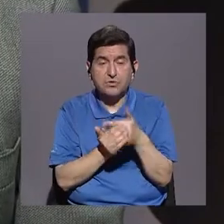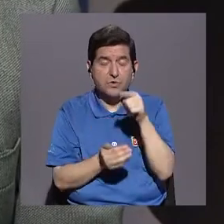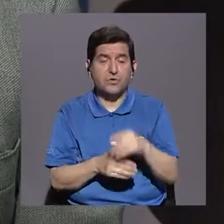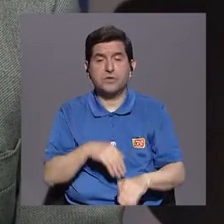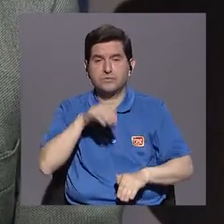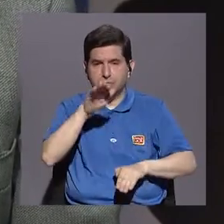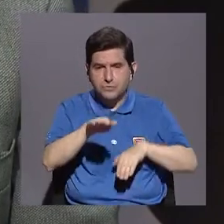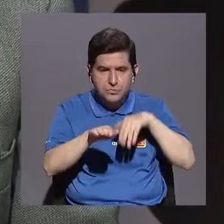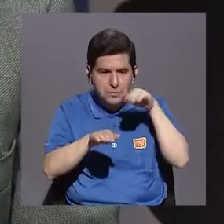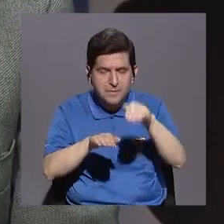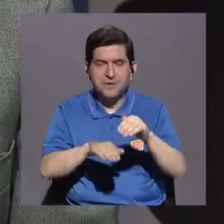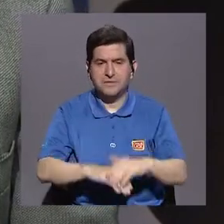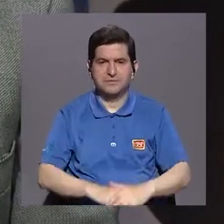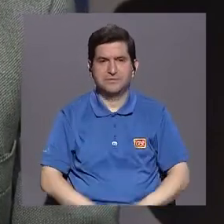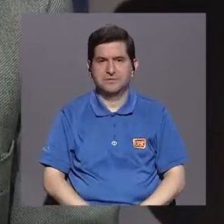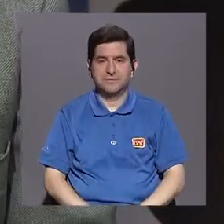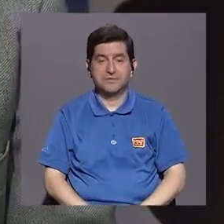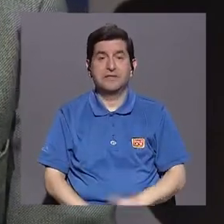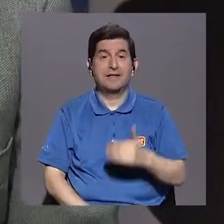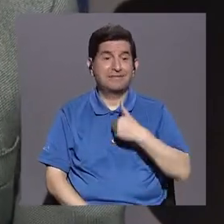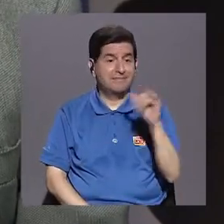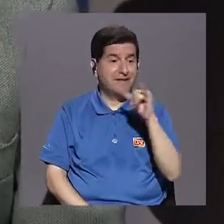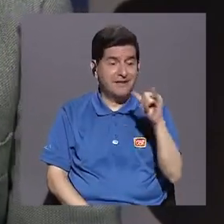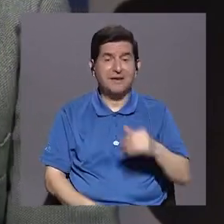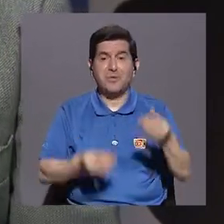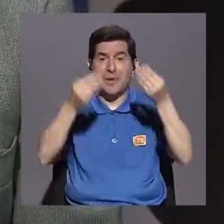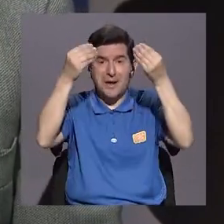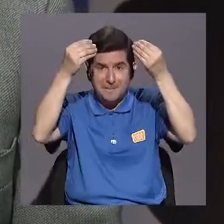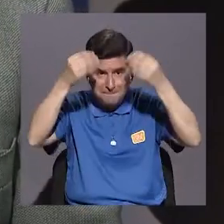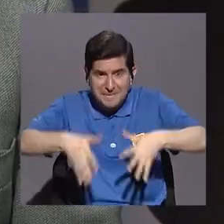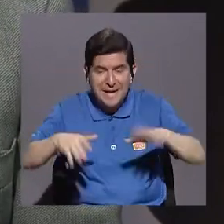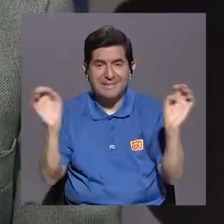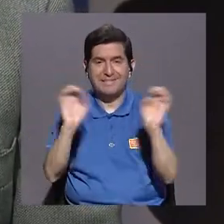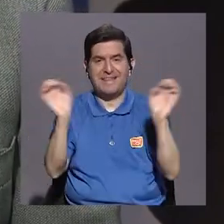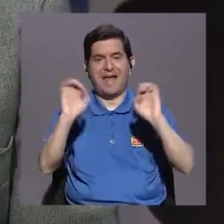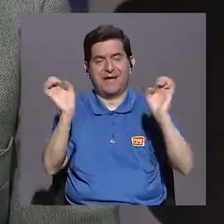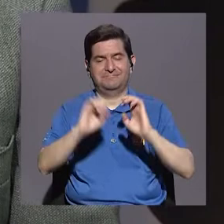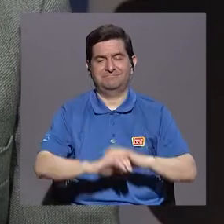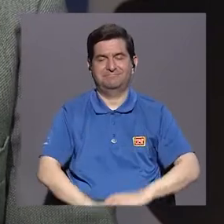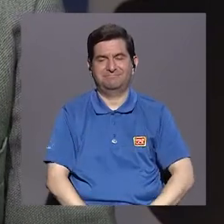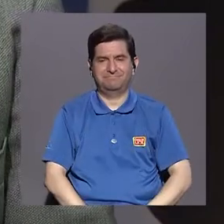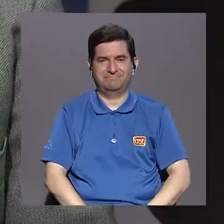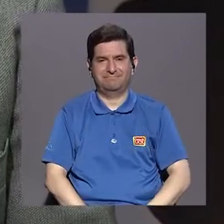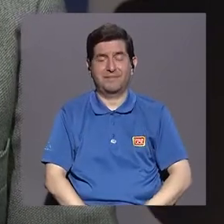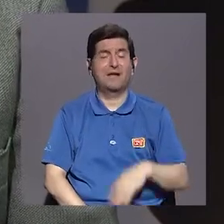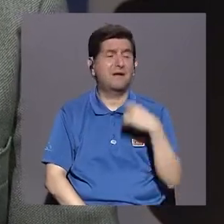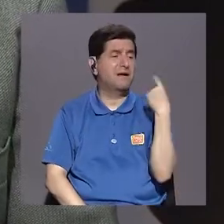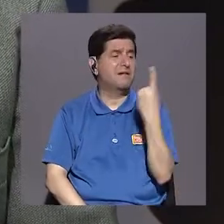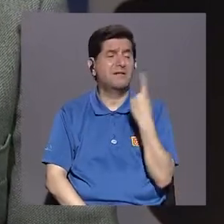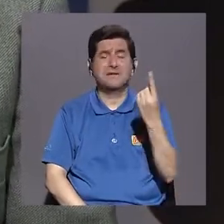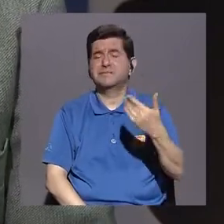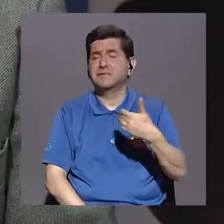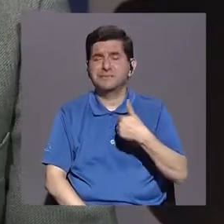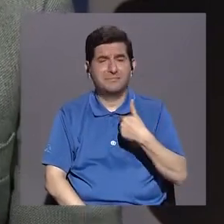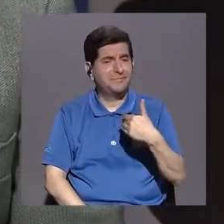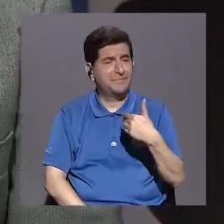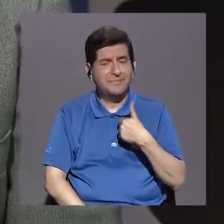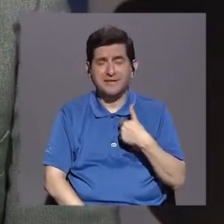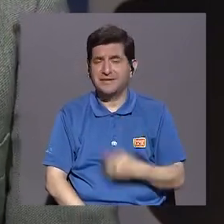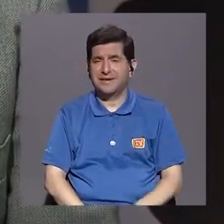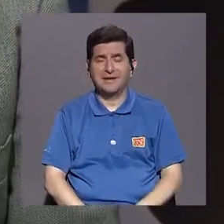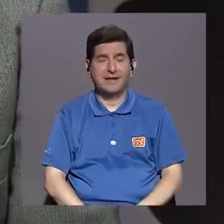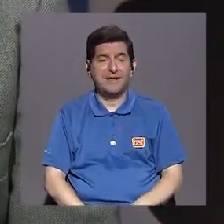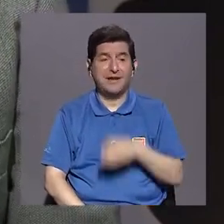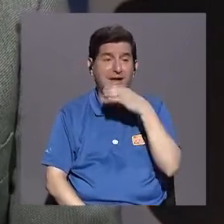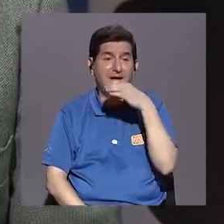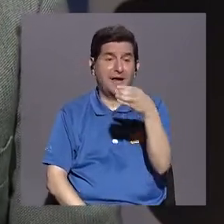resulta que allí hay también pérdidas de energía y siempre habla habrá generación de